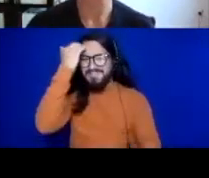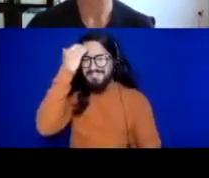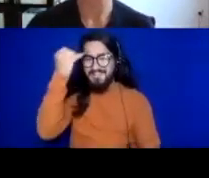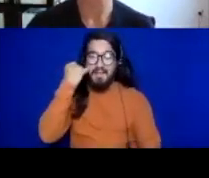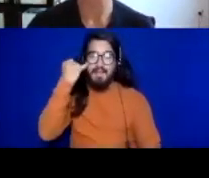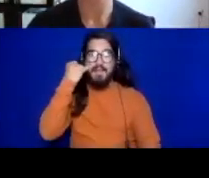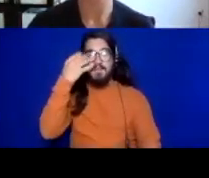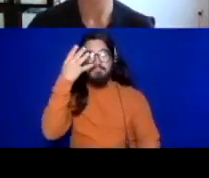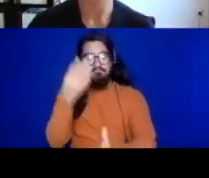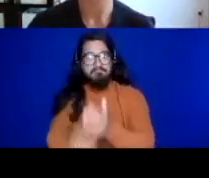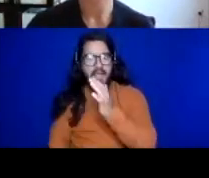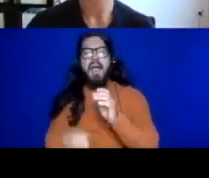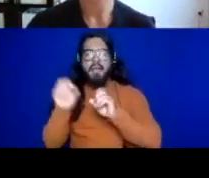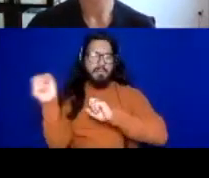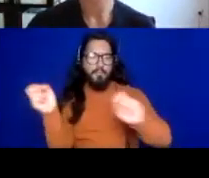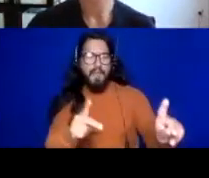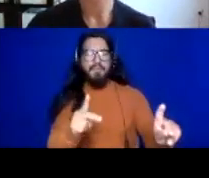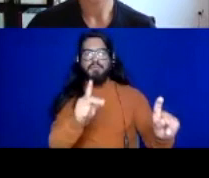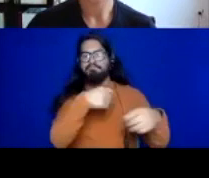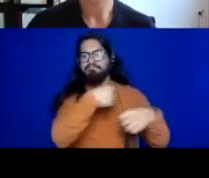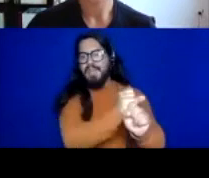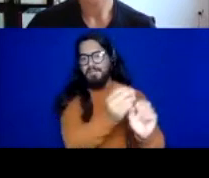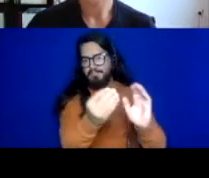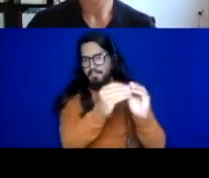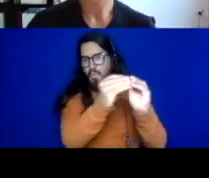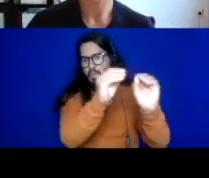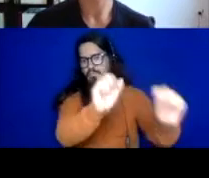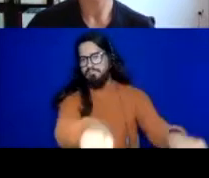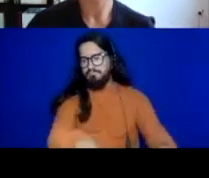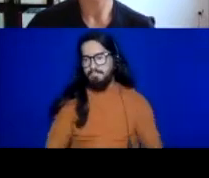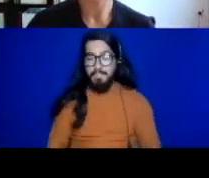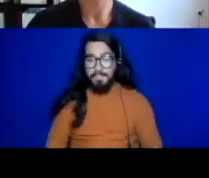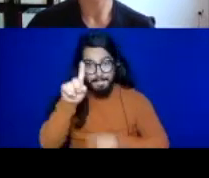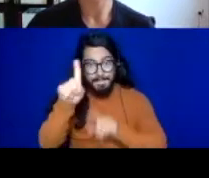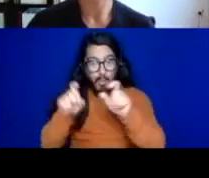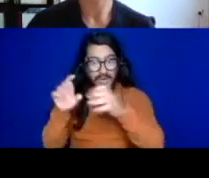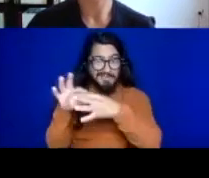y si se me acaban, puedo regenerar más.